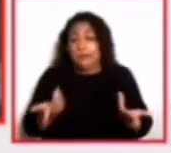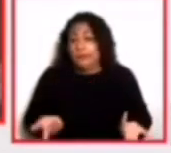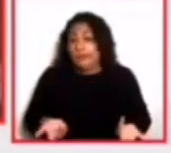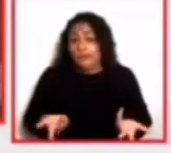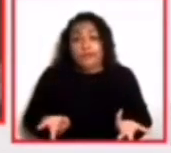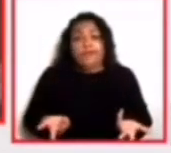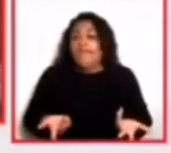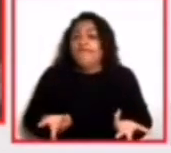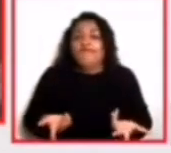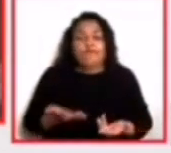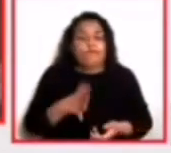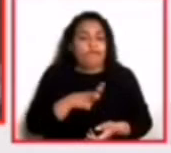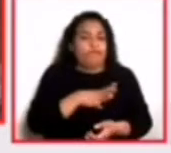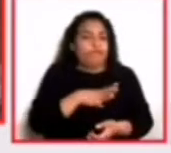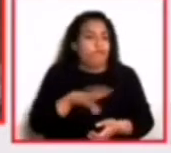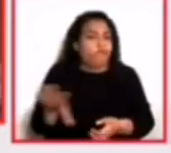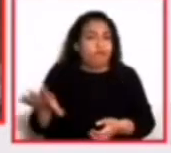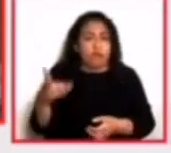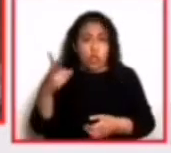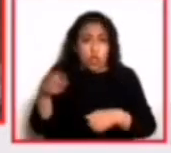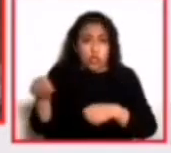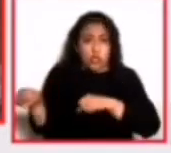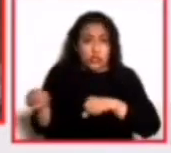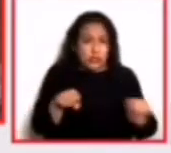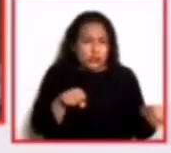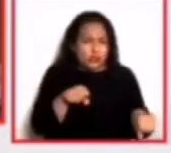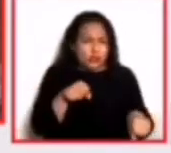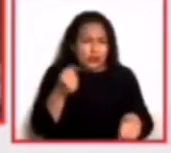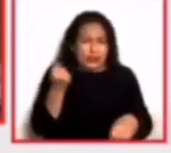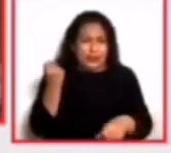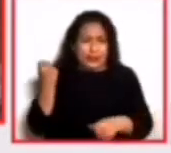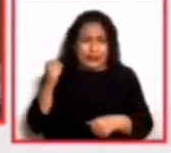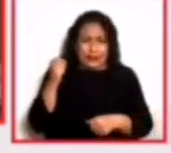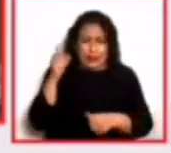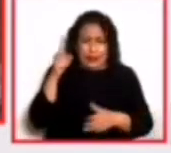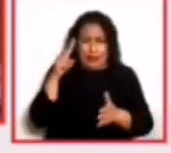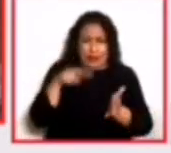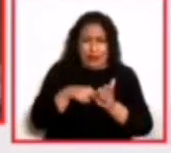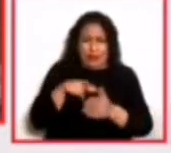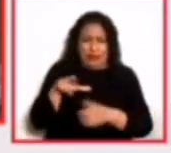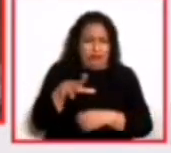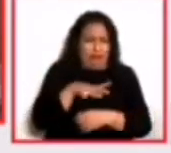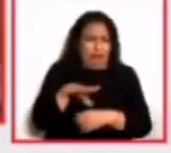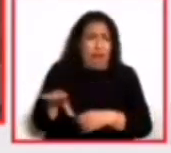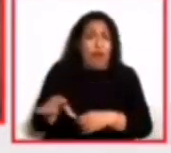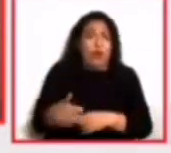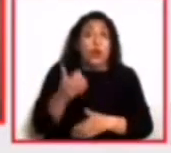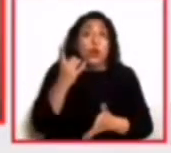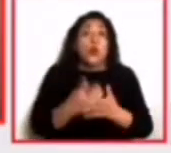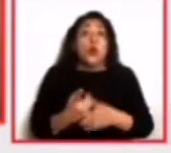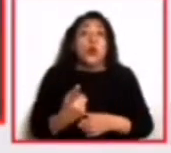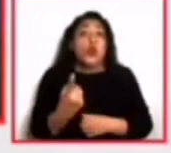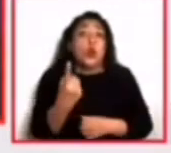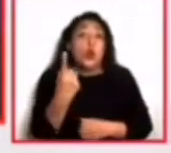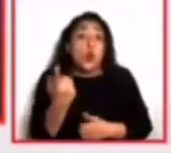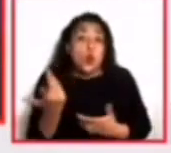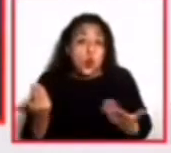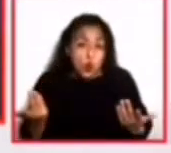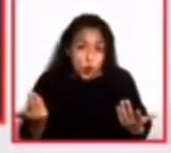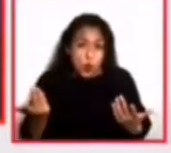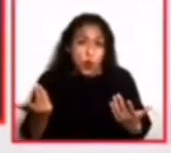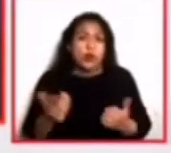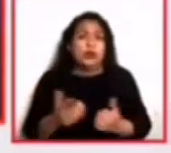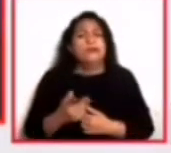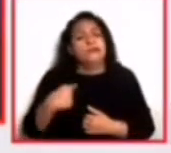No reconoce los dos sismos que sucedieron en septiembre del 17, solo reconoce uno. Bueno, no bajamos